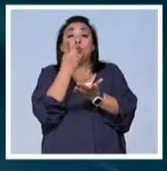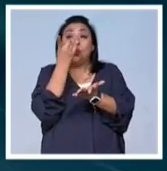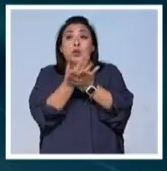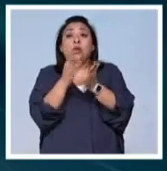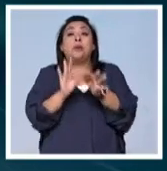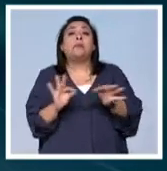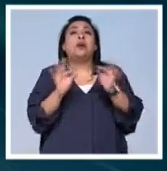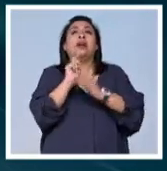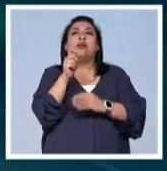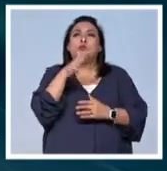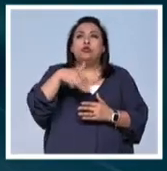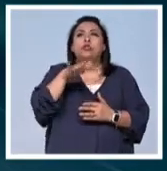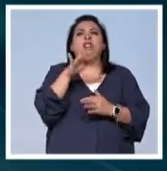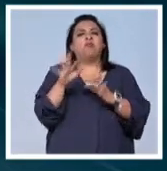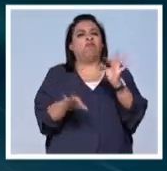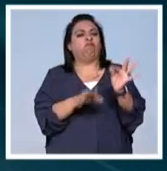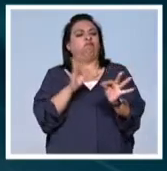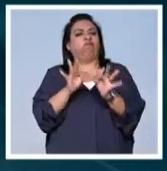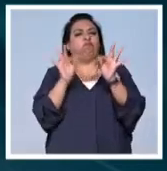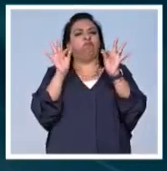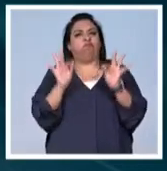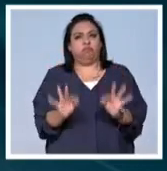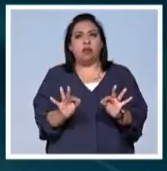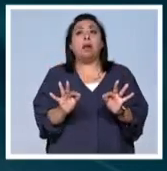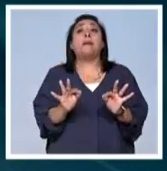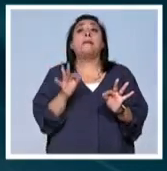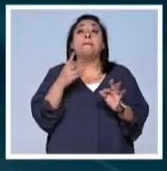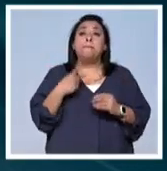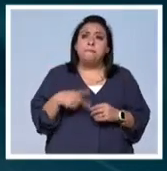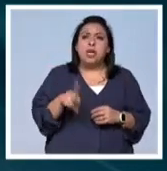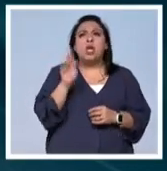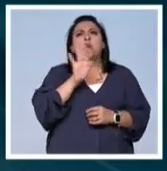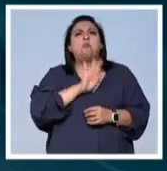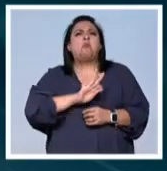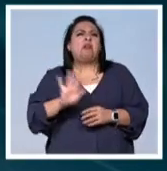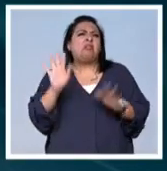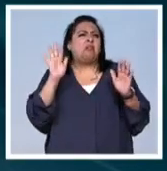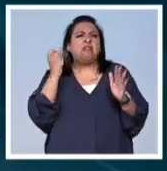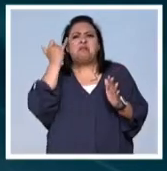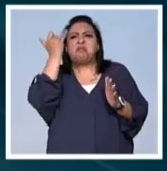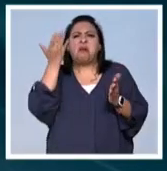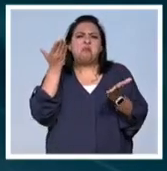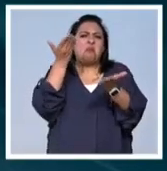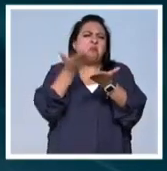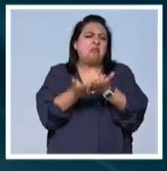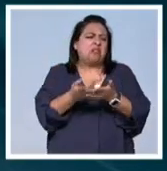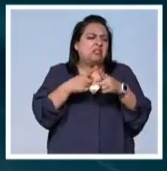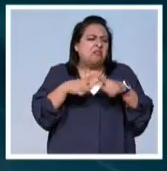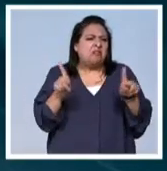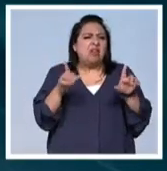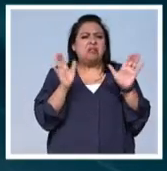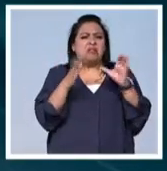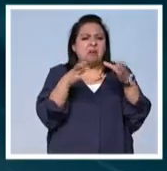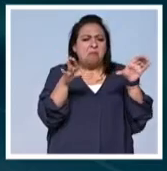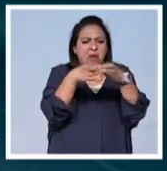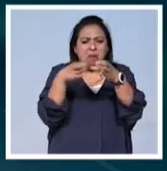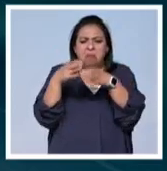buscando todos la Excelencia Pero puede ser cualquier propuesta cualquier género